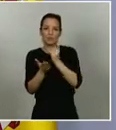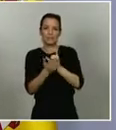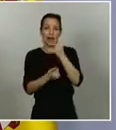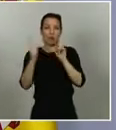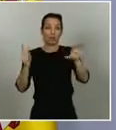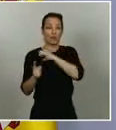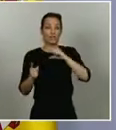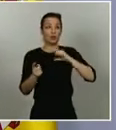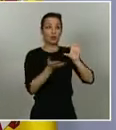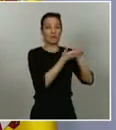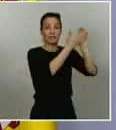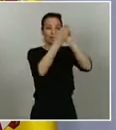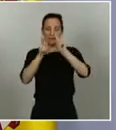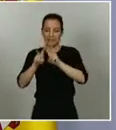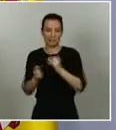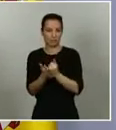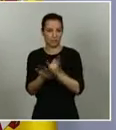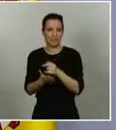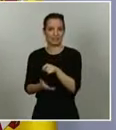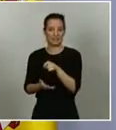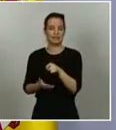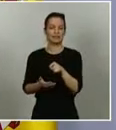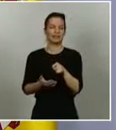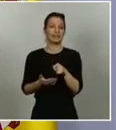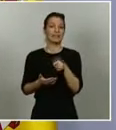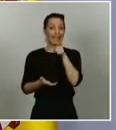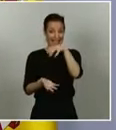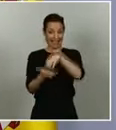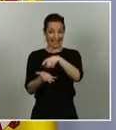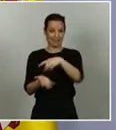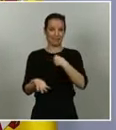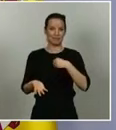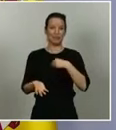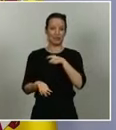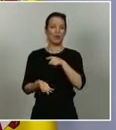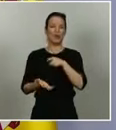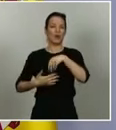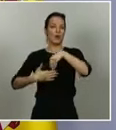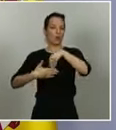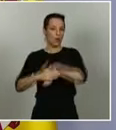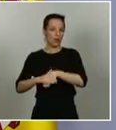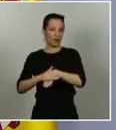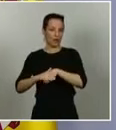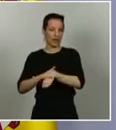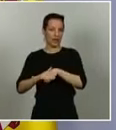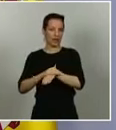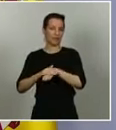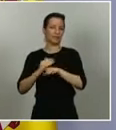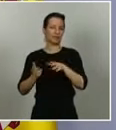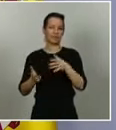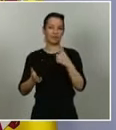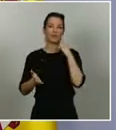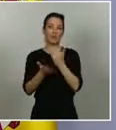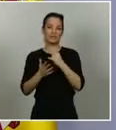y que además será la ubicación donde almacenemos las alícuotas, las muestras